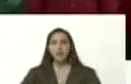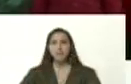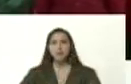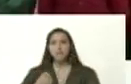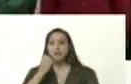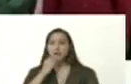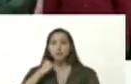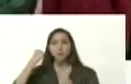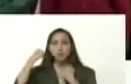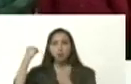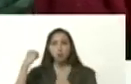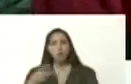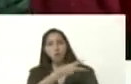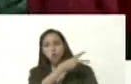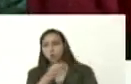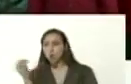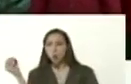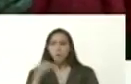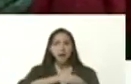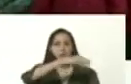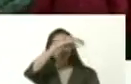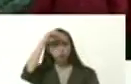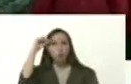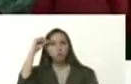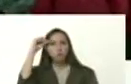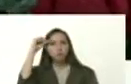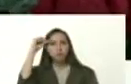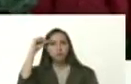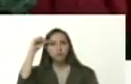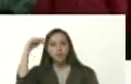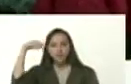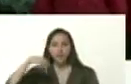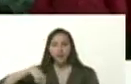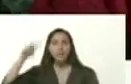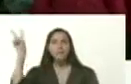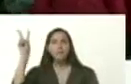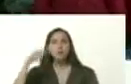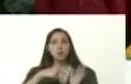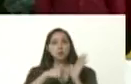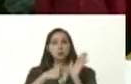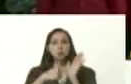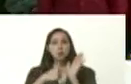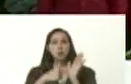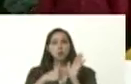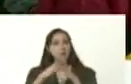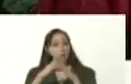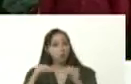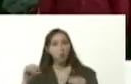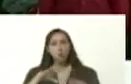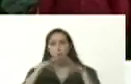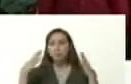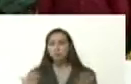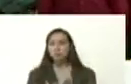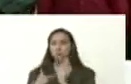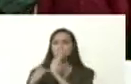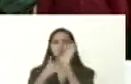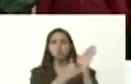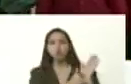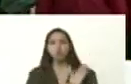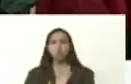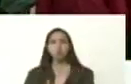Trump, No More Trump, desde Venezuela para el mundo, en reclamo de los derechos de los países por libres.